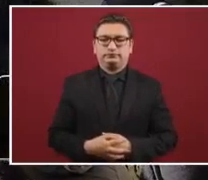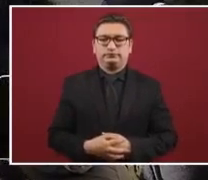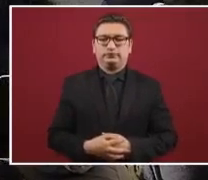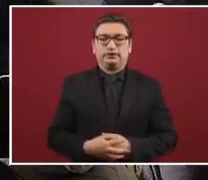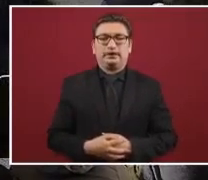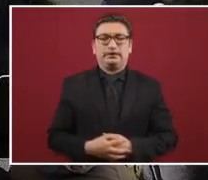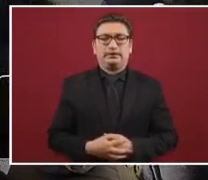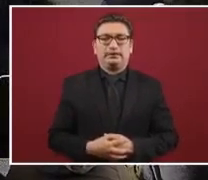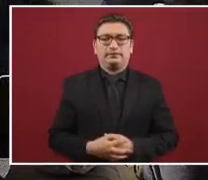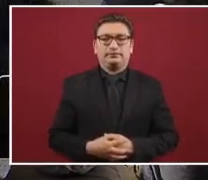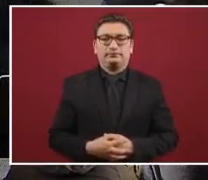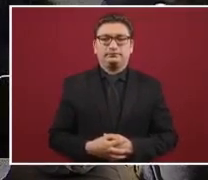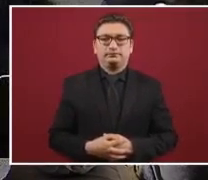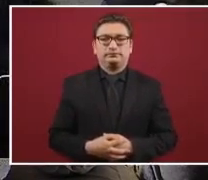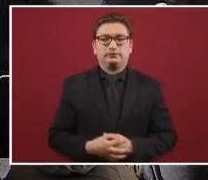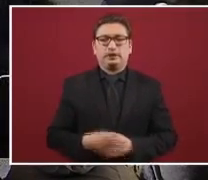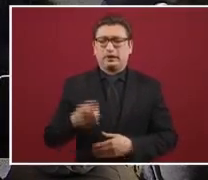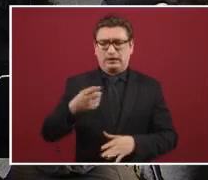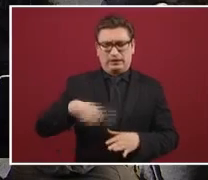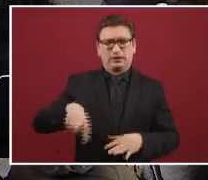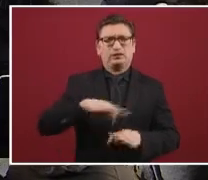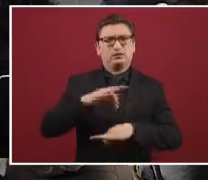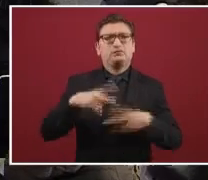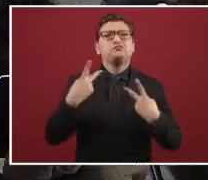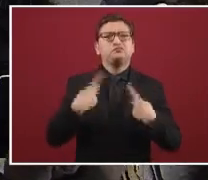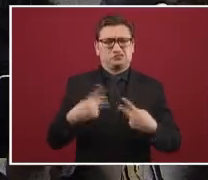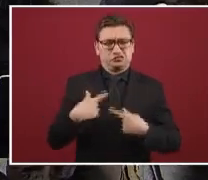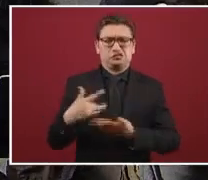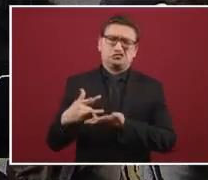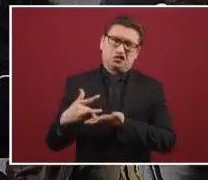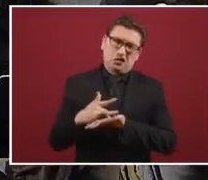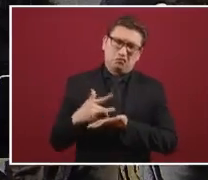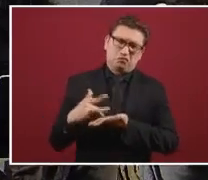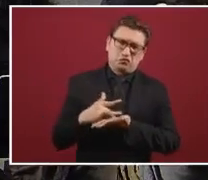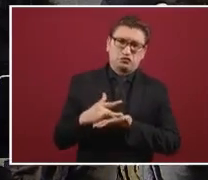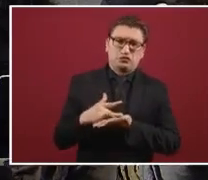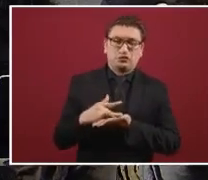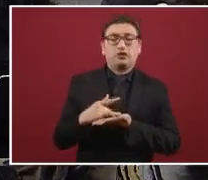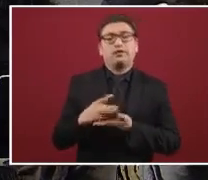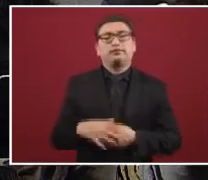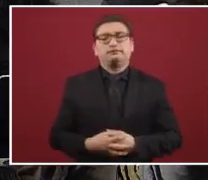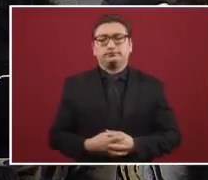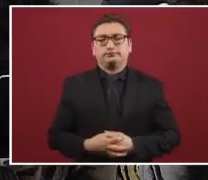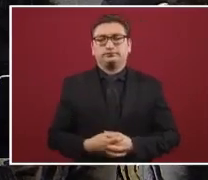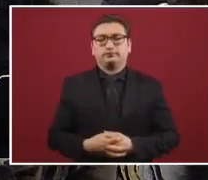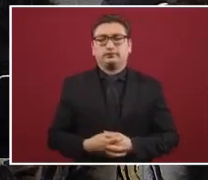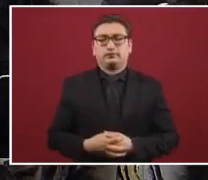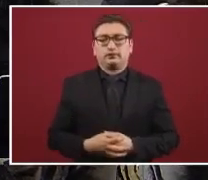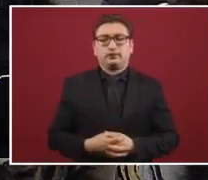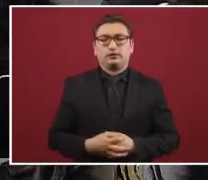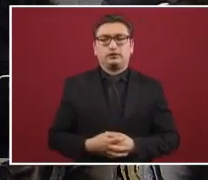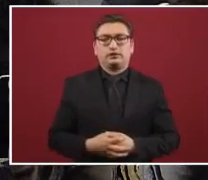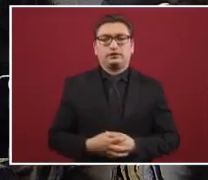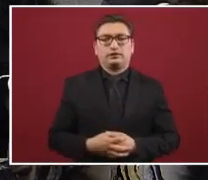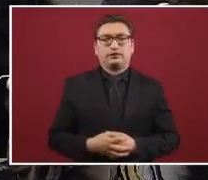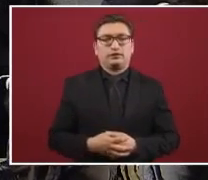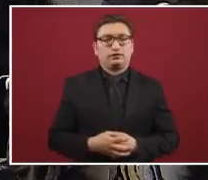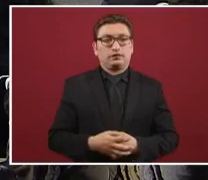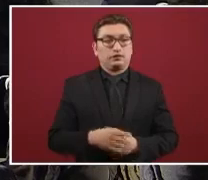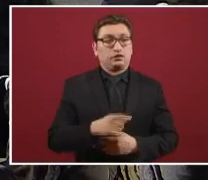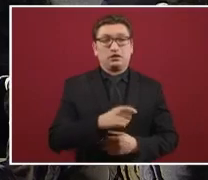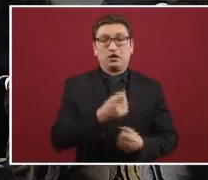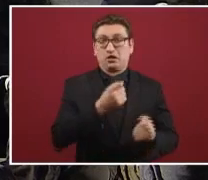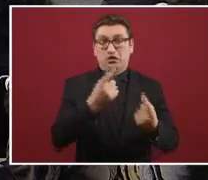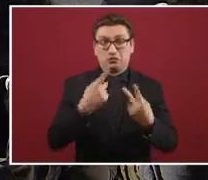la gente nos apoyó? ¿Qué no sabían de que íbamos a combatir la